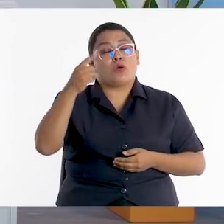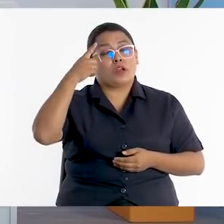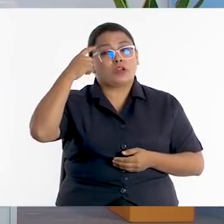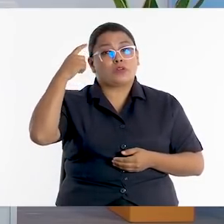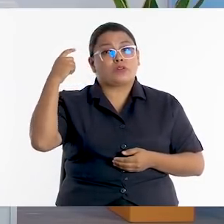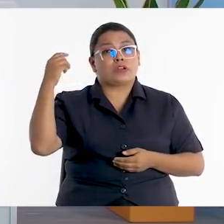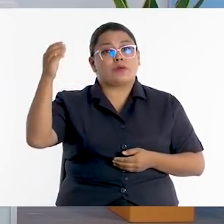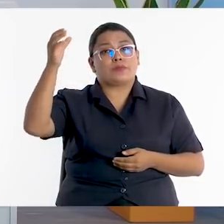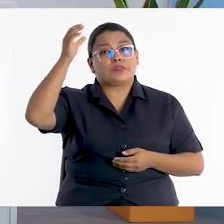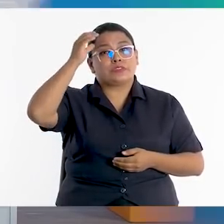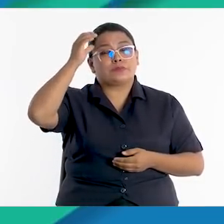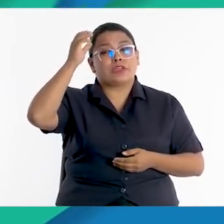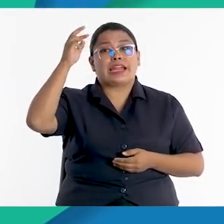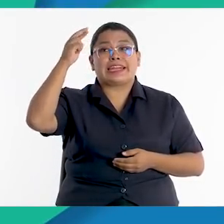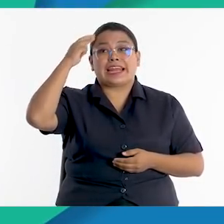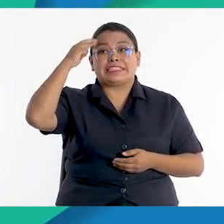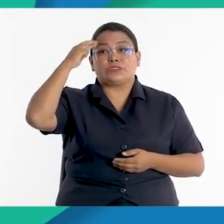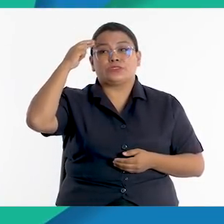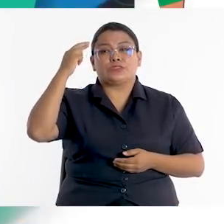recordamos el concepto de razón?